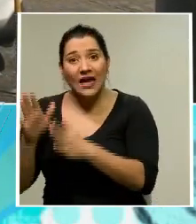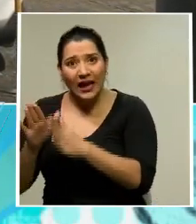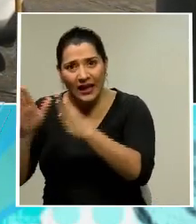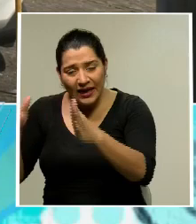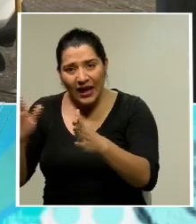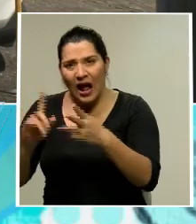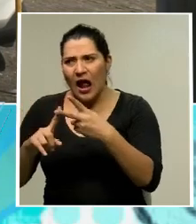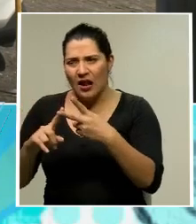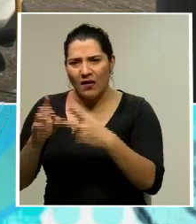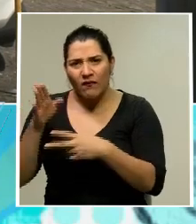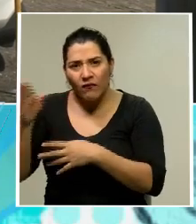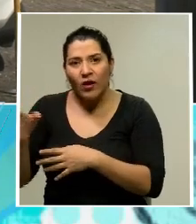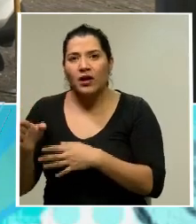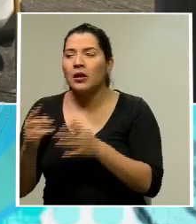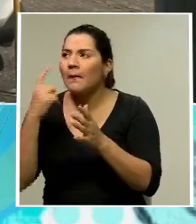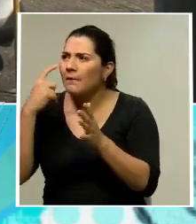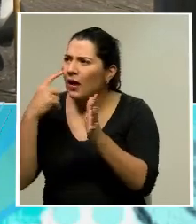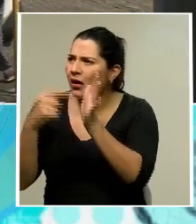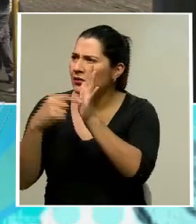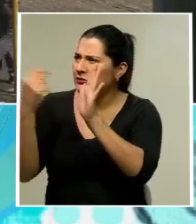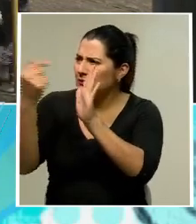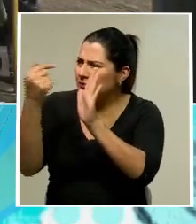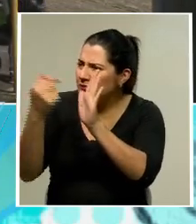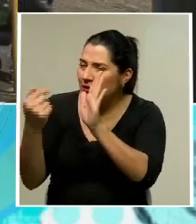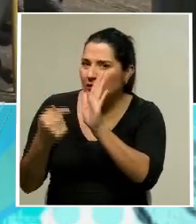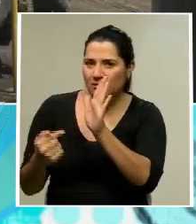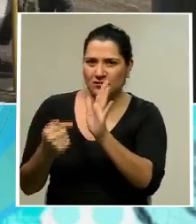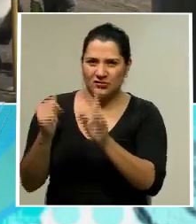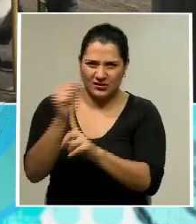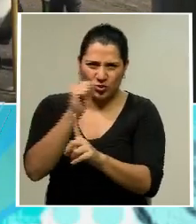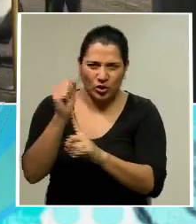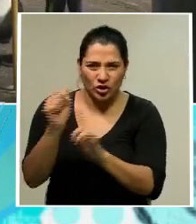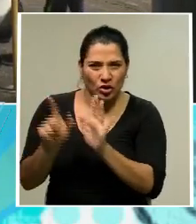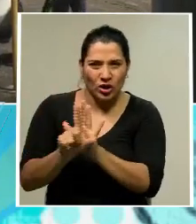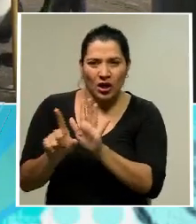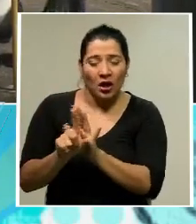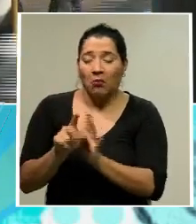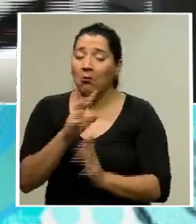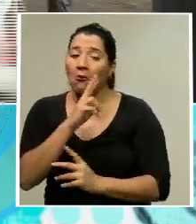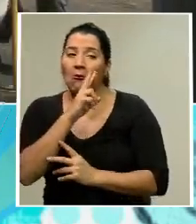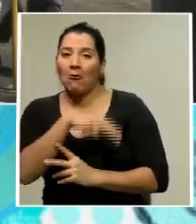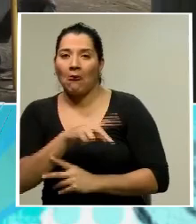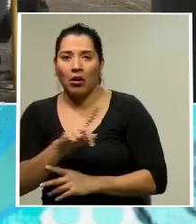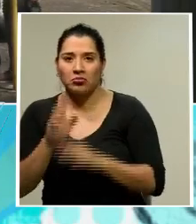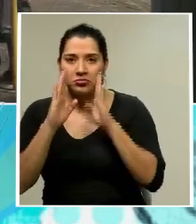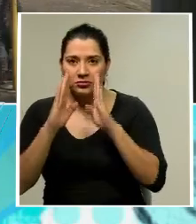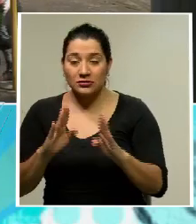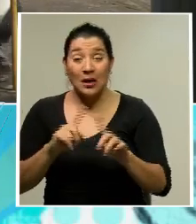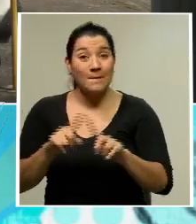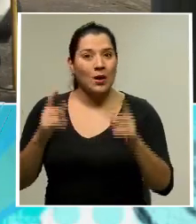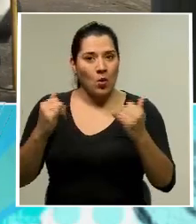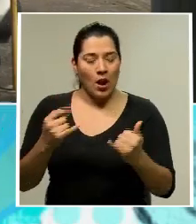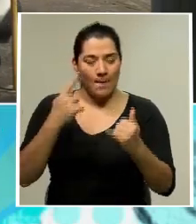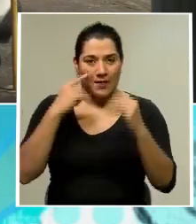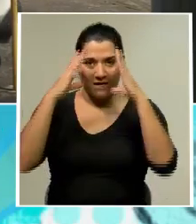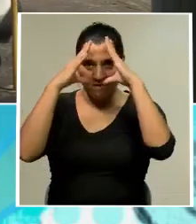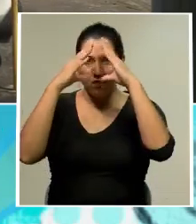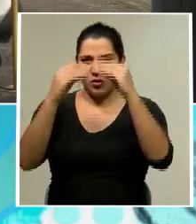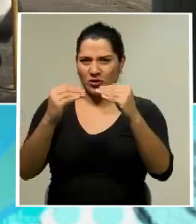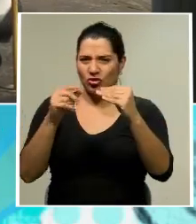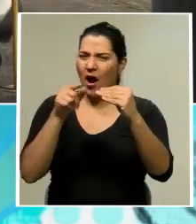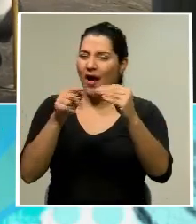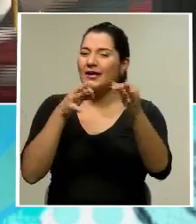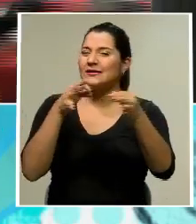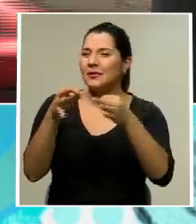que llevaba el CONAVI, según lo que dice el auditor de esta institución. Pero vamos a ver la siguiente información que nos amplía un poco